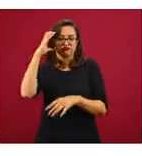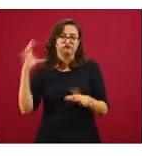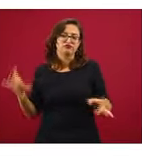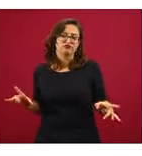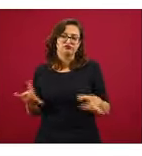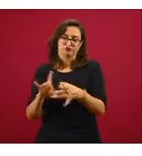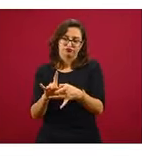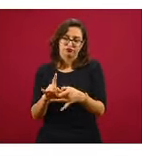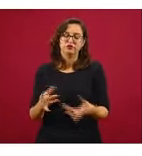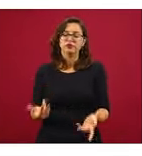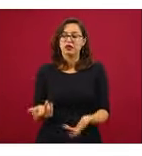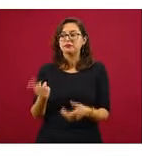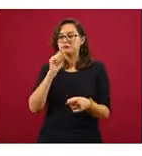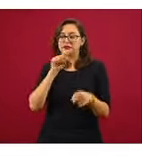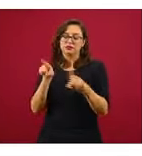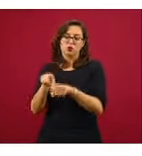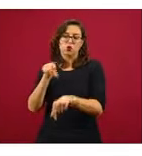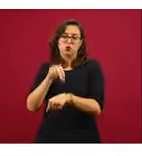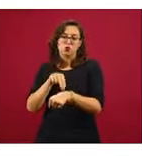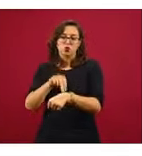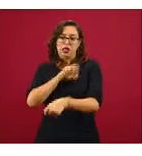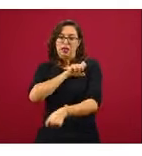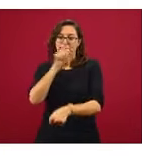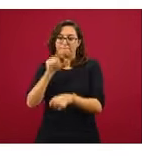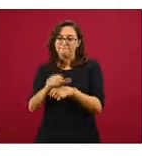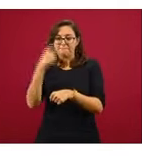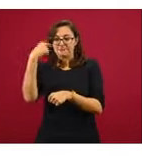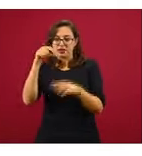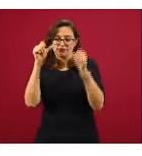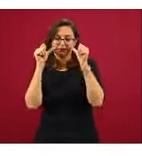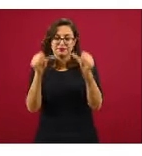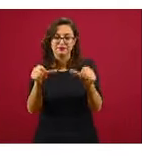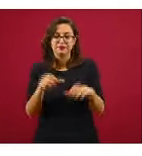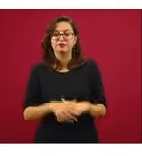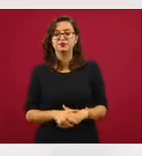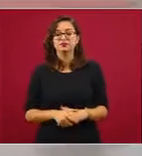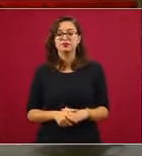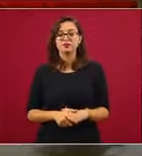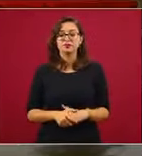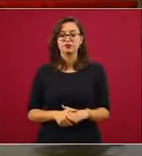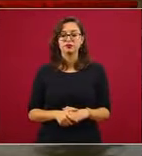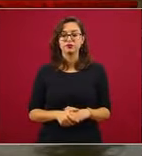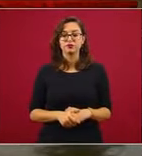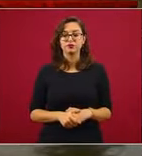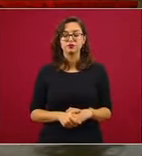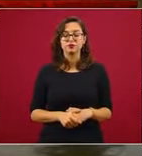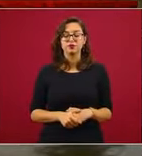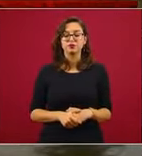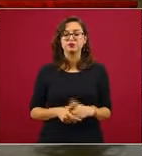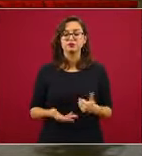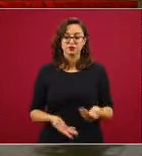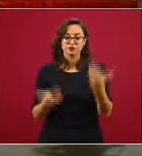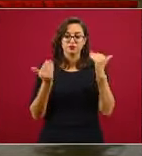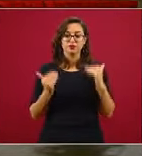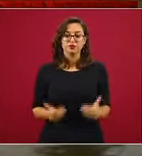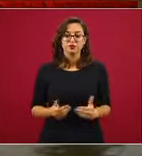exista un ventilador y personal especializado para su atención. Veamos la siguiente